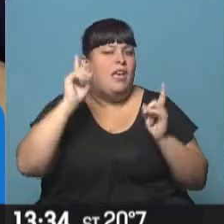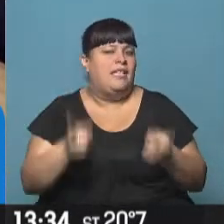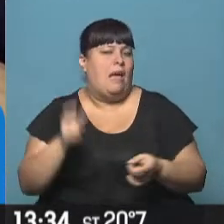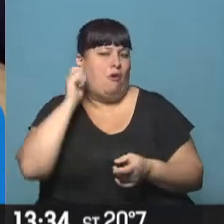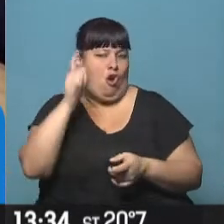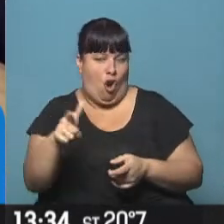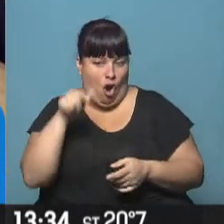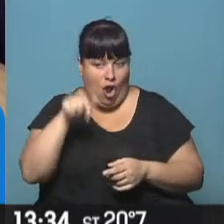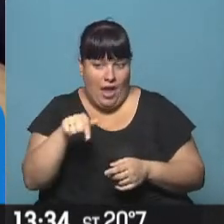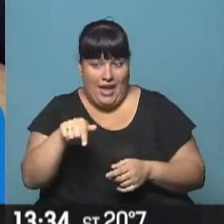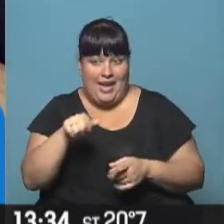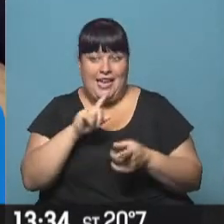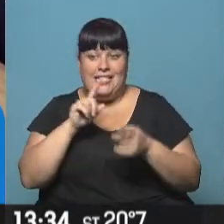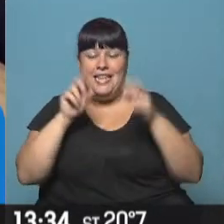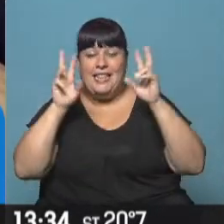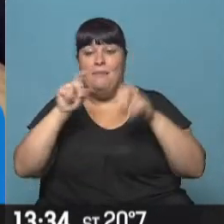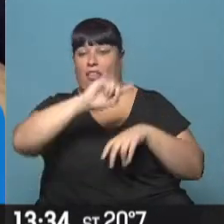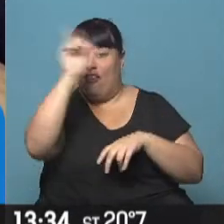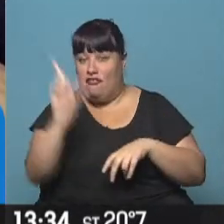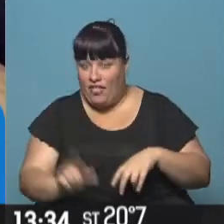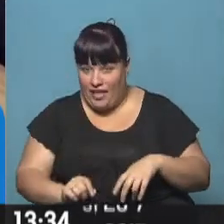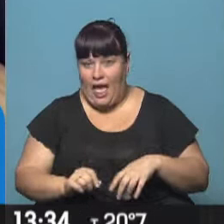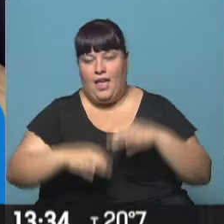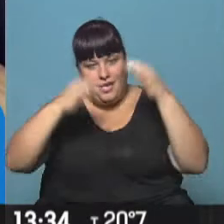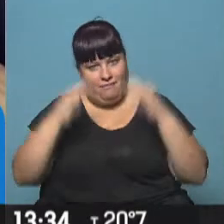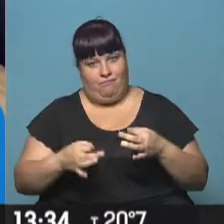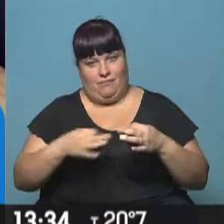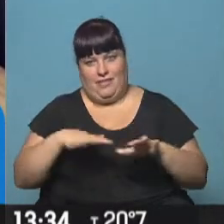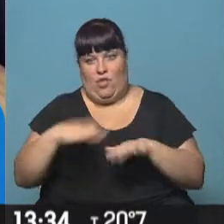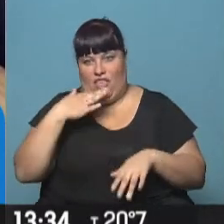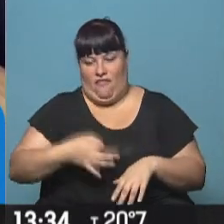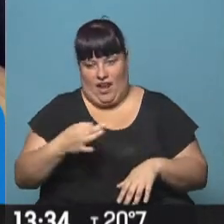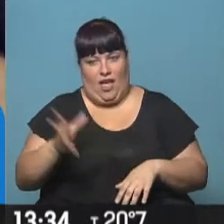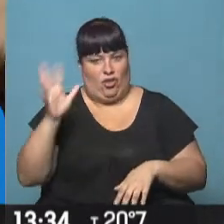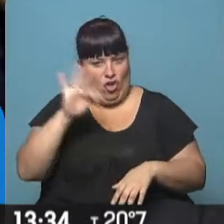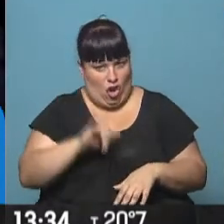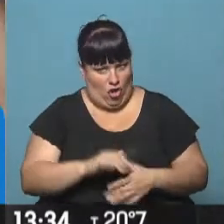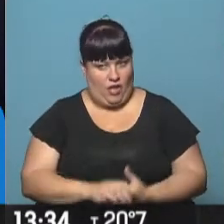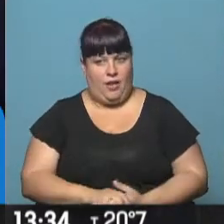lograr que esa cuestión del federalismo se convierta en una realidad todos los días, ¿no?